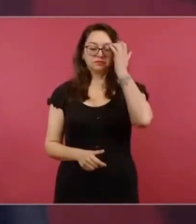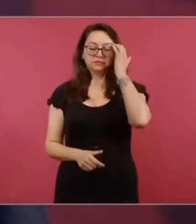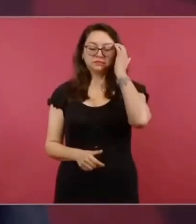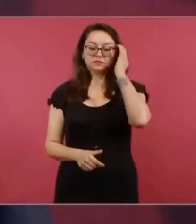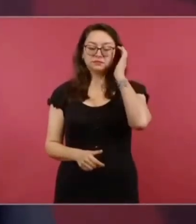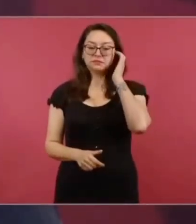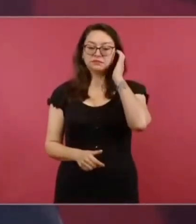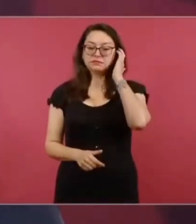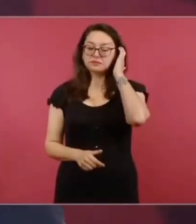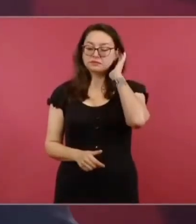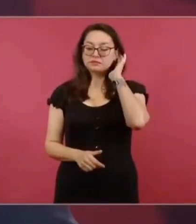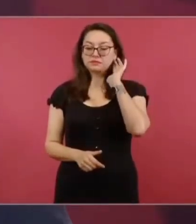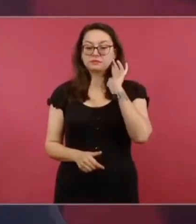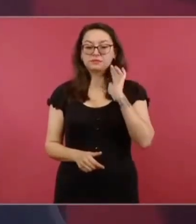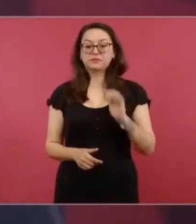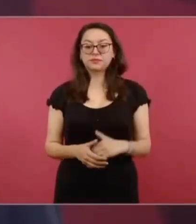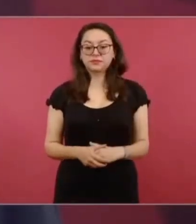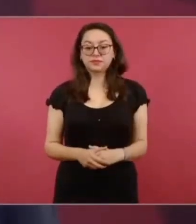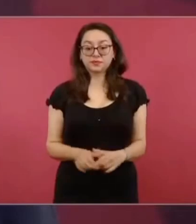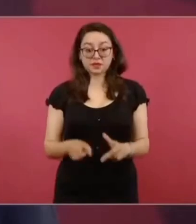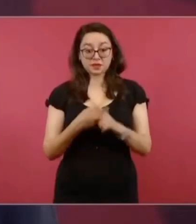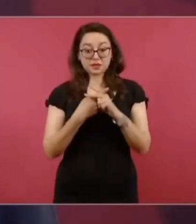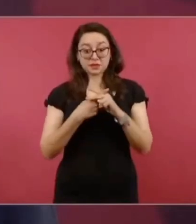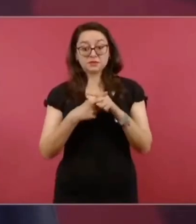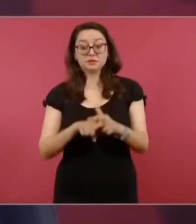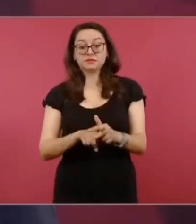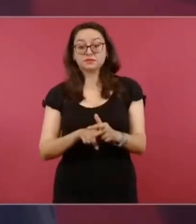los europeos,